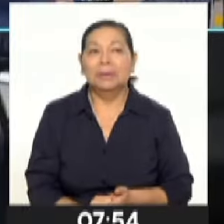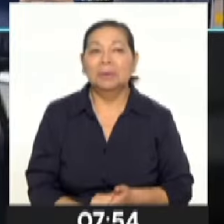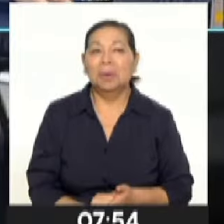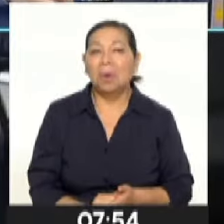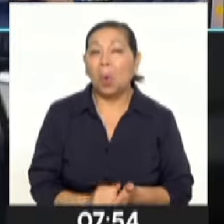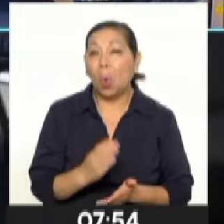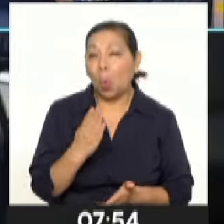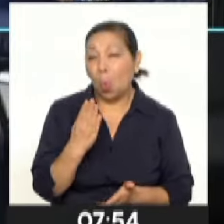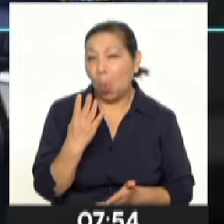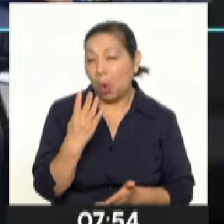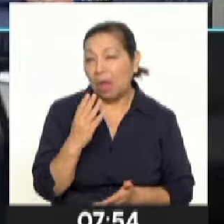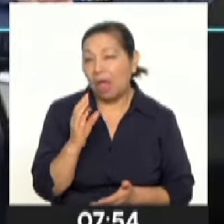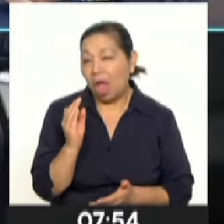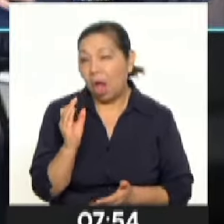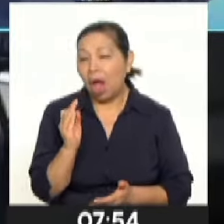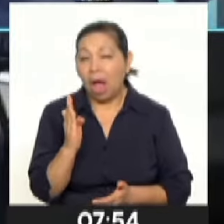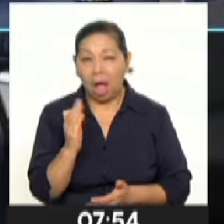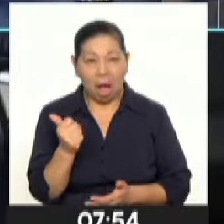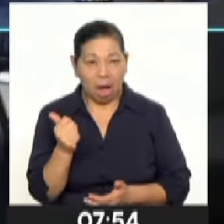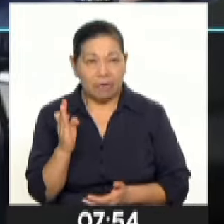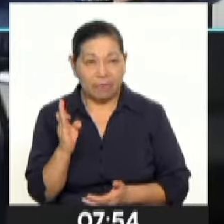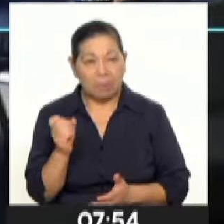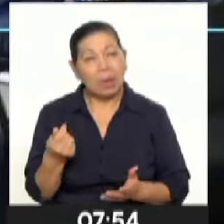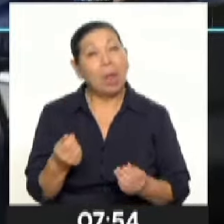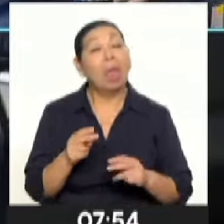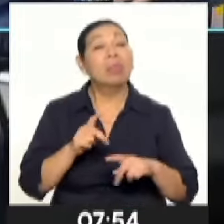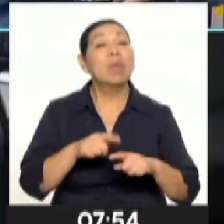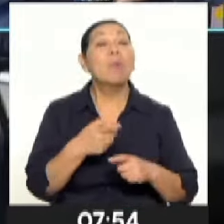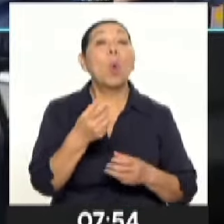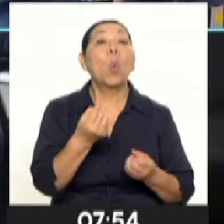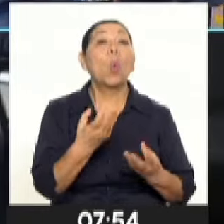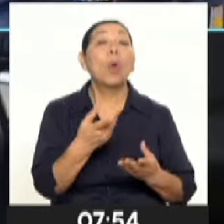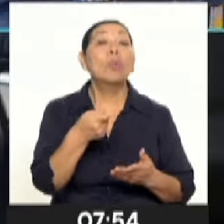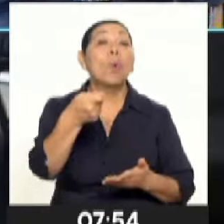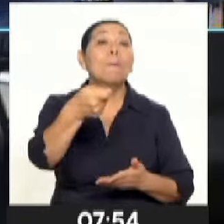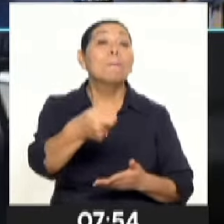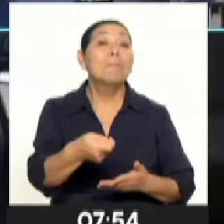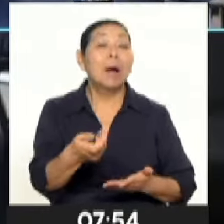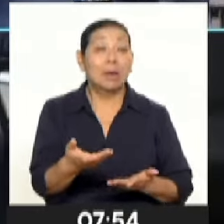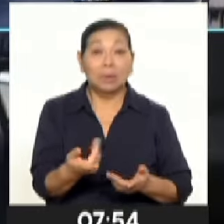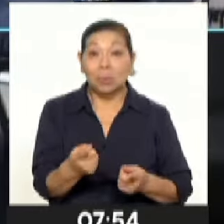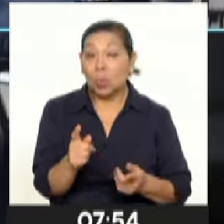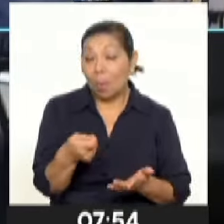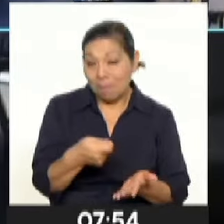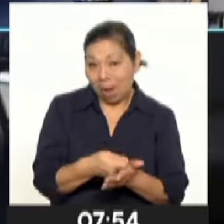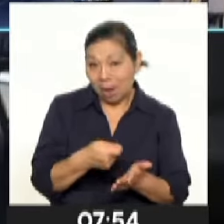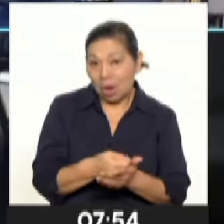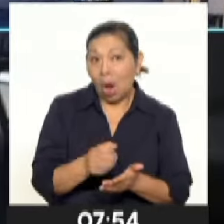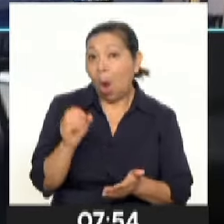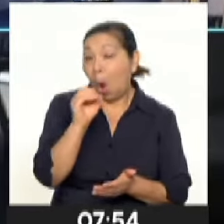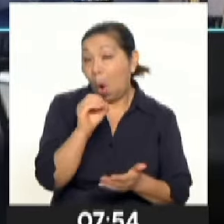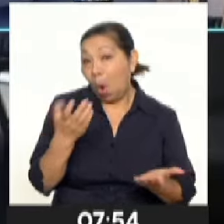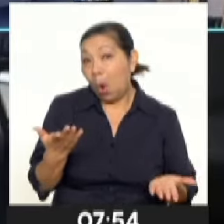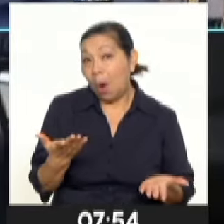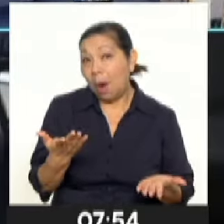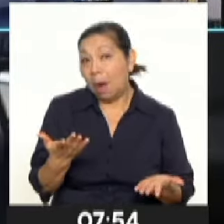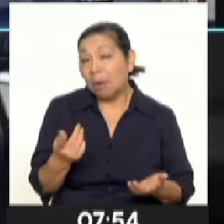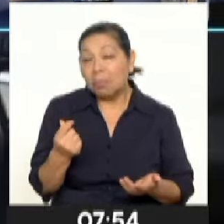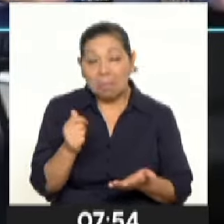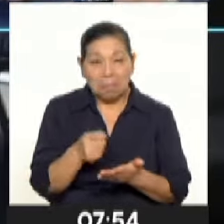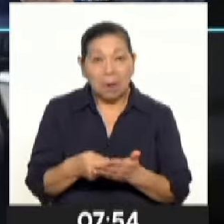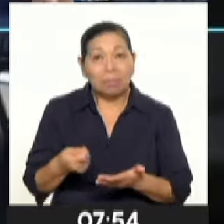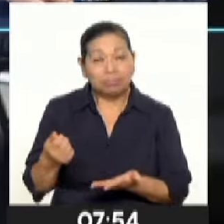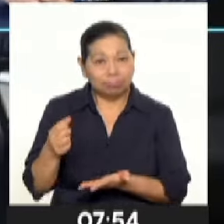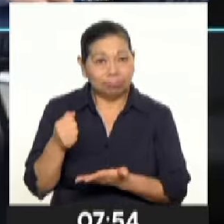4 AFPs. Y el descuento varía dependiendo de si es una comisión por flujo, por tu sueldo, o por saldo, digamos,